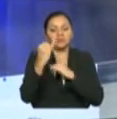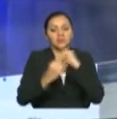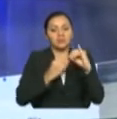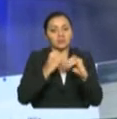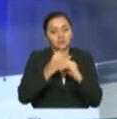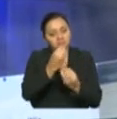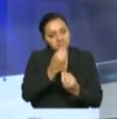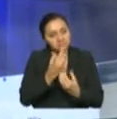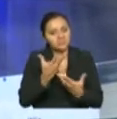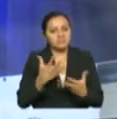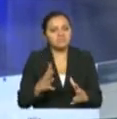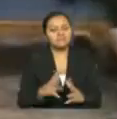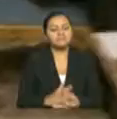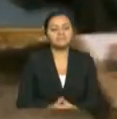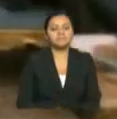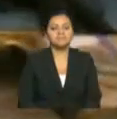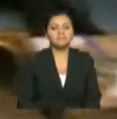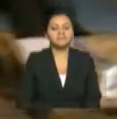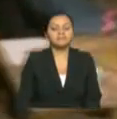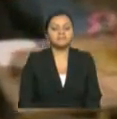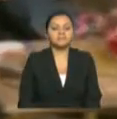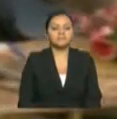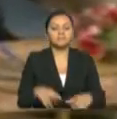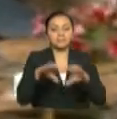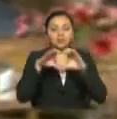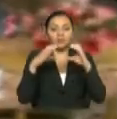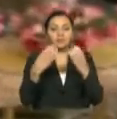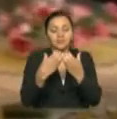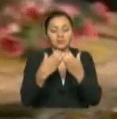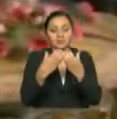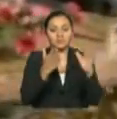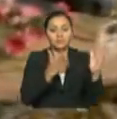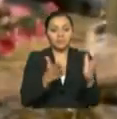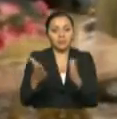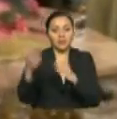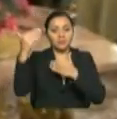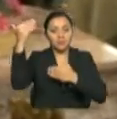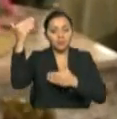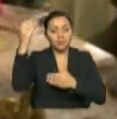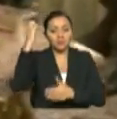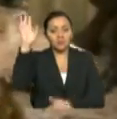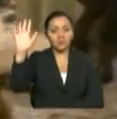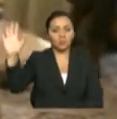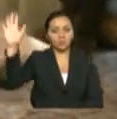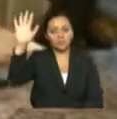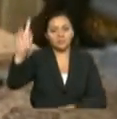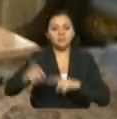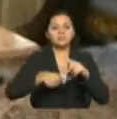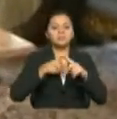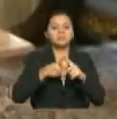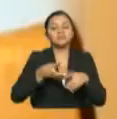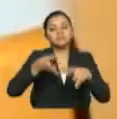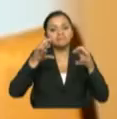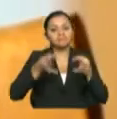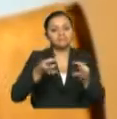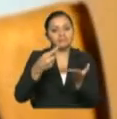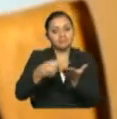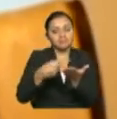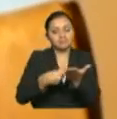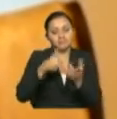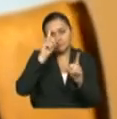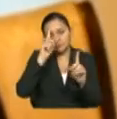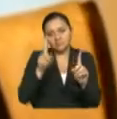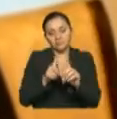de Comercio Exterior. El Comité de Política Comercial de la Unión Europea confirmó en la primera discusión del acuerdo